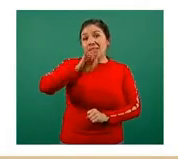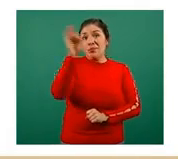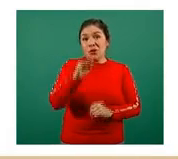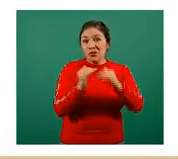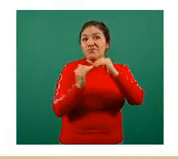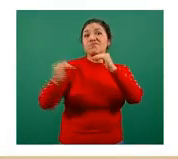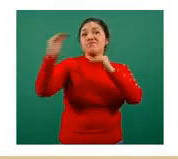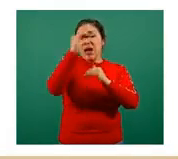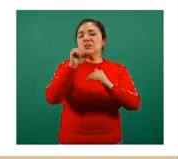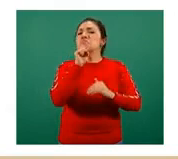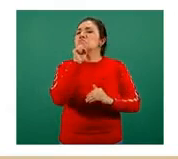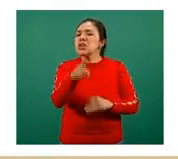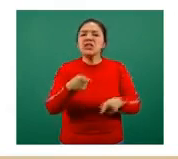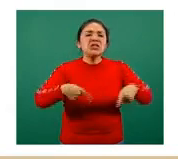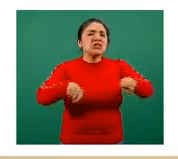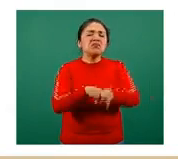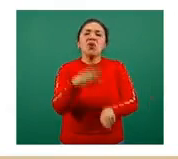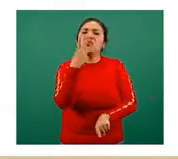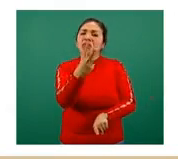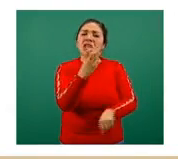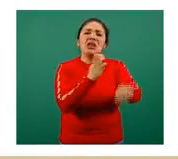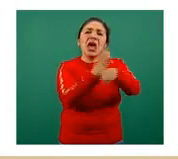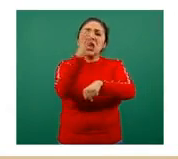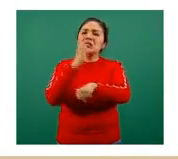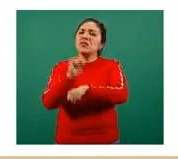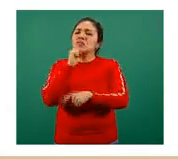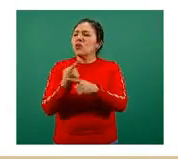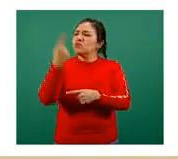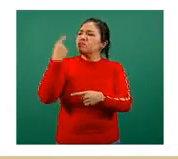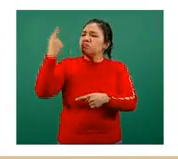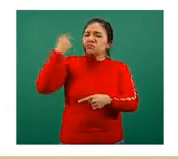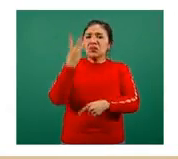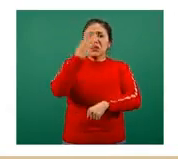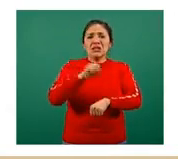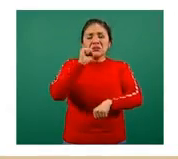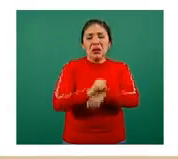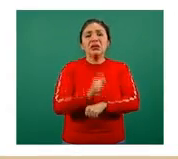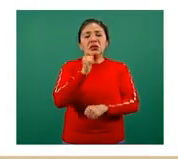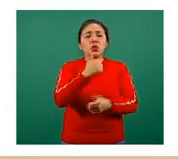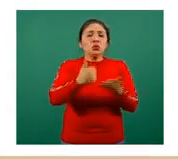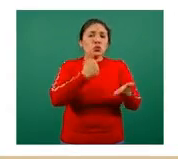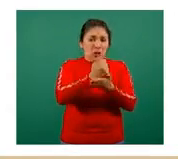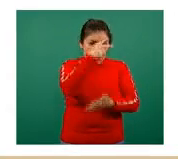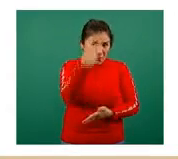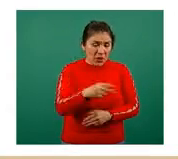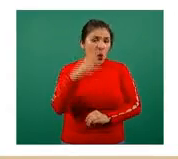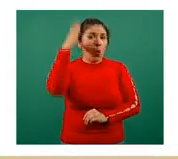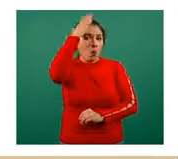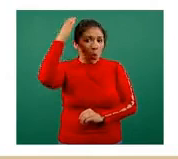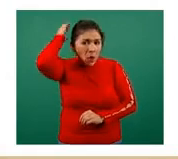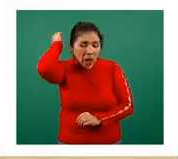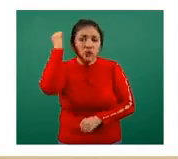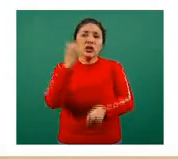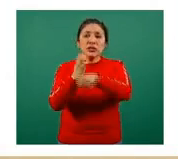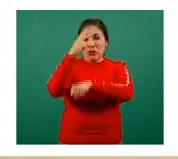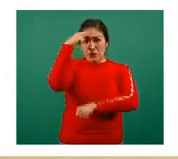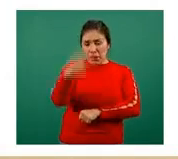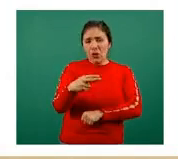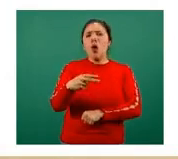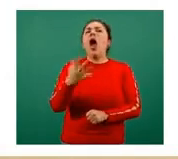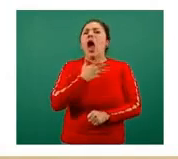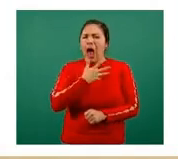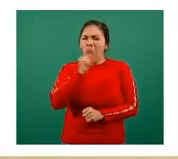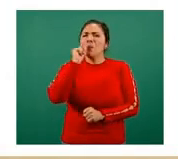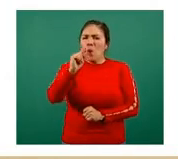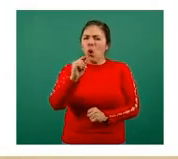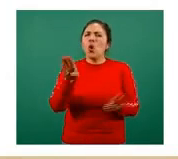variado, siguen siendo las tres que hemos visto en las últimas semanas, Ciudad de México, Morelos y Estado de México, aunque con las reducciones que ya hemos